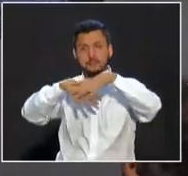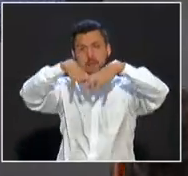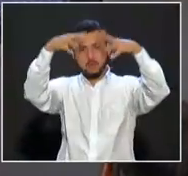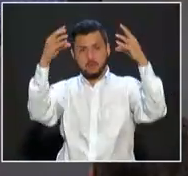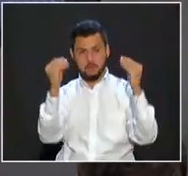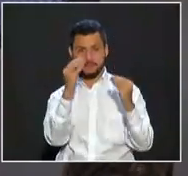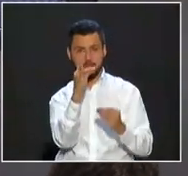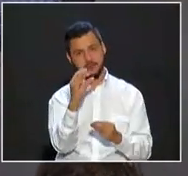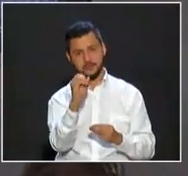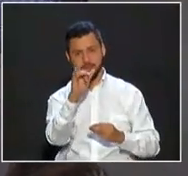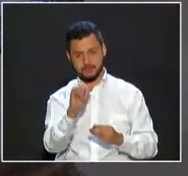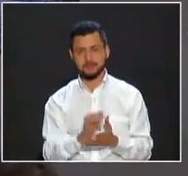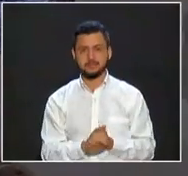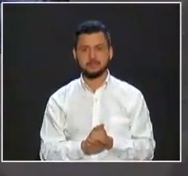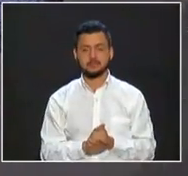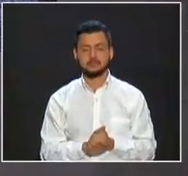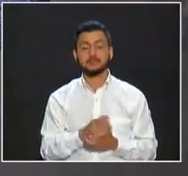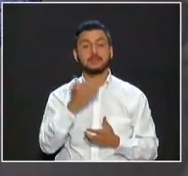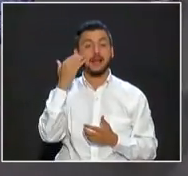perdón